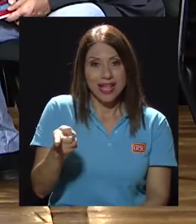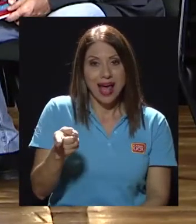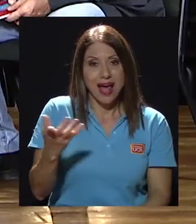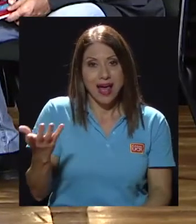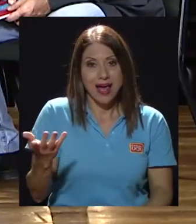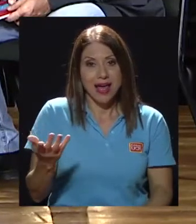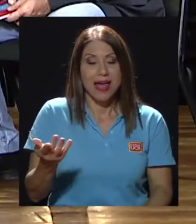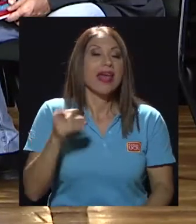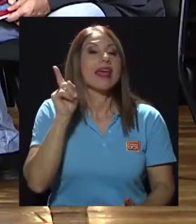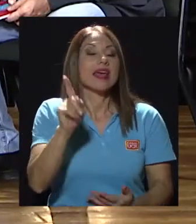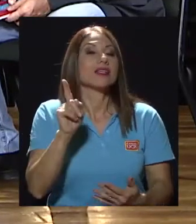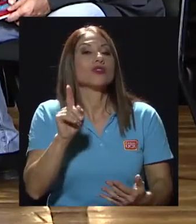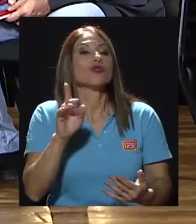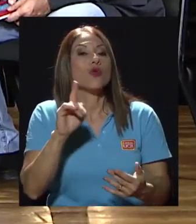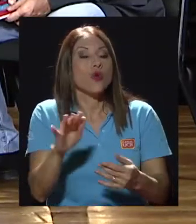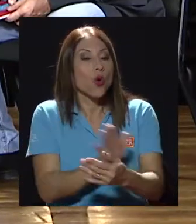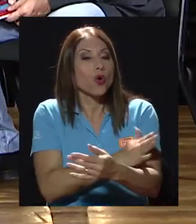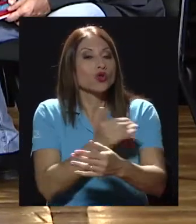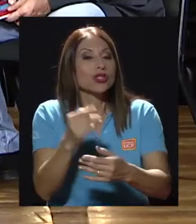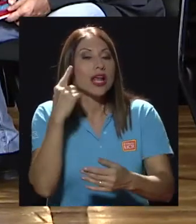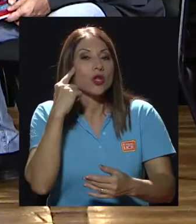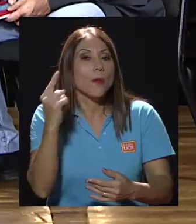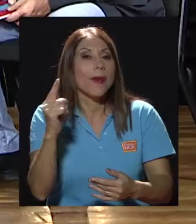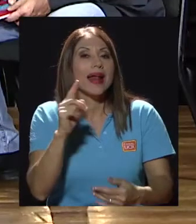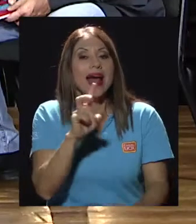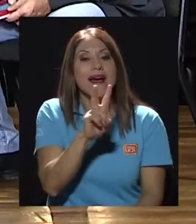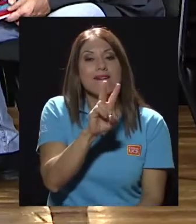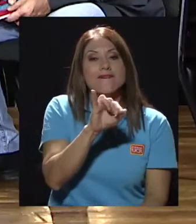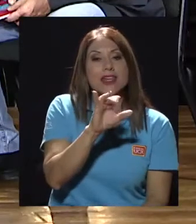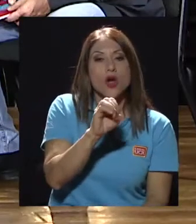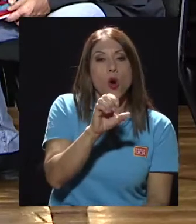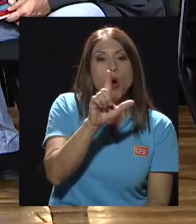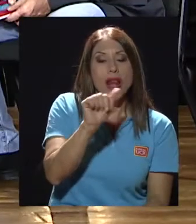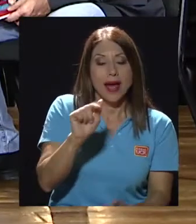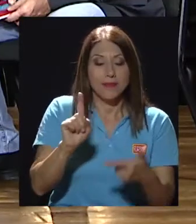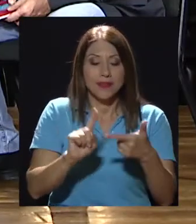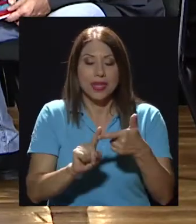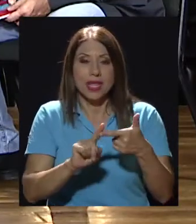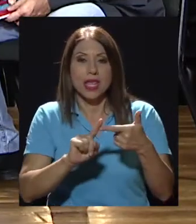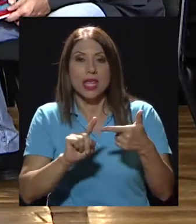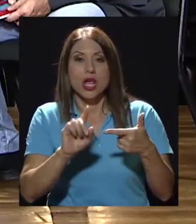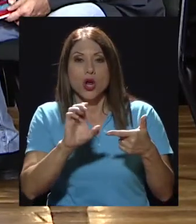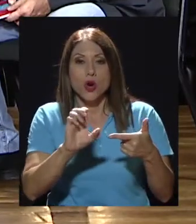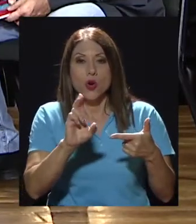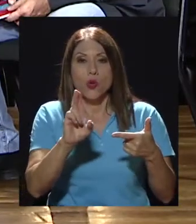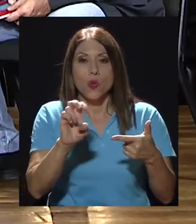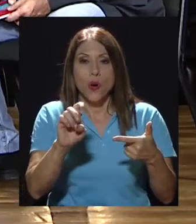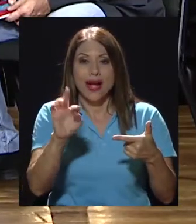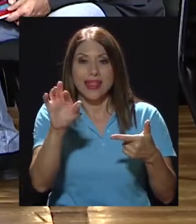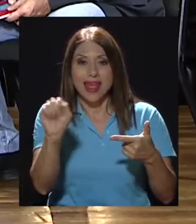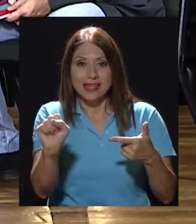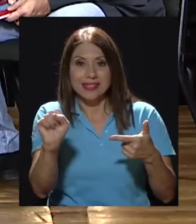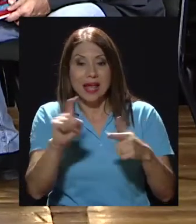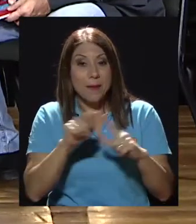Es una obra, un concierto para viola y cuerdas, siendo la viola un instrumento que